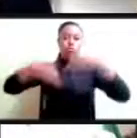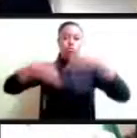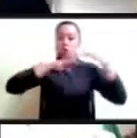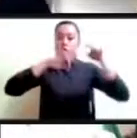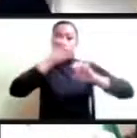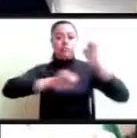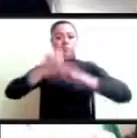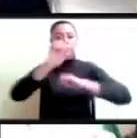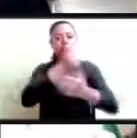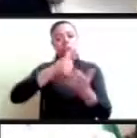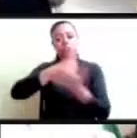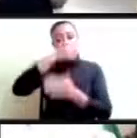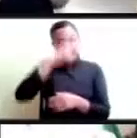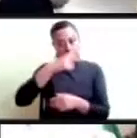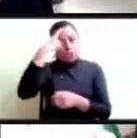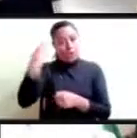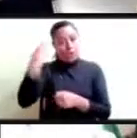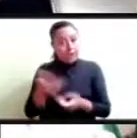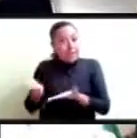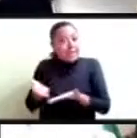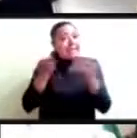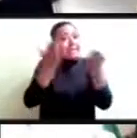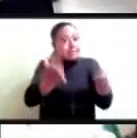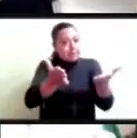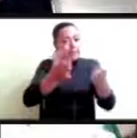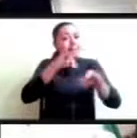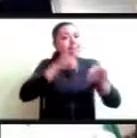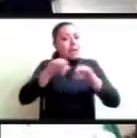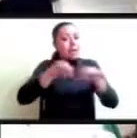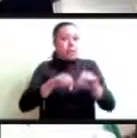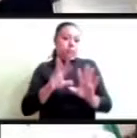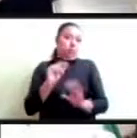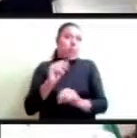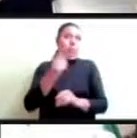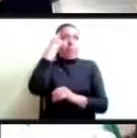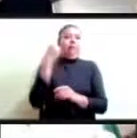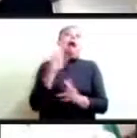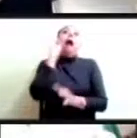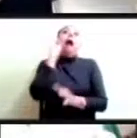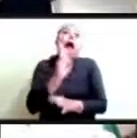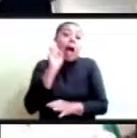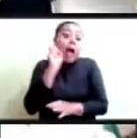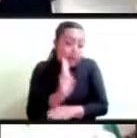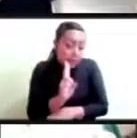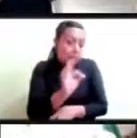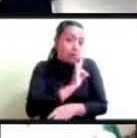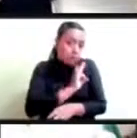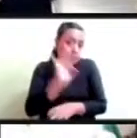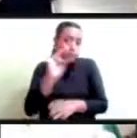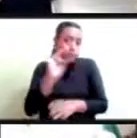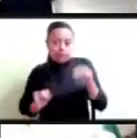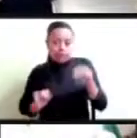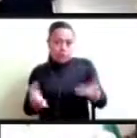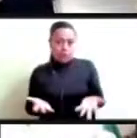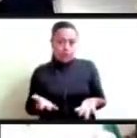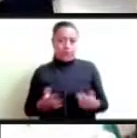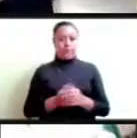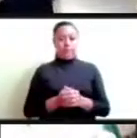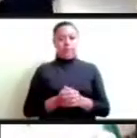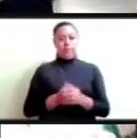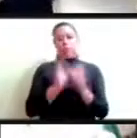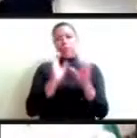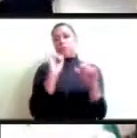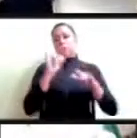empleo, no para ver la posibilidad de hacer ofertas de empleo, hacer ferias del